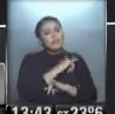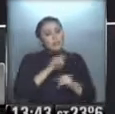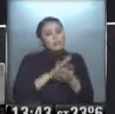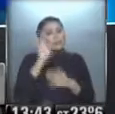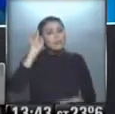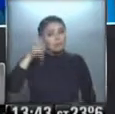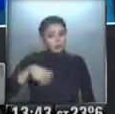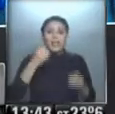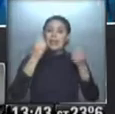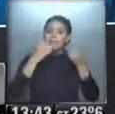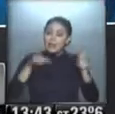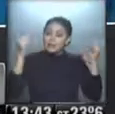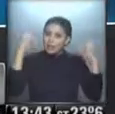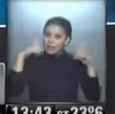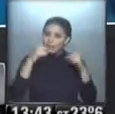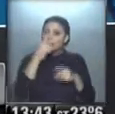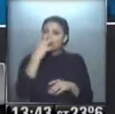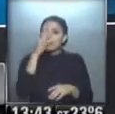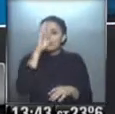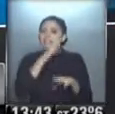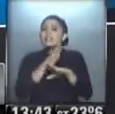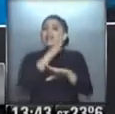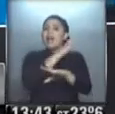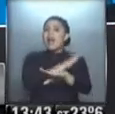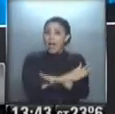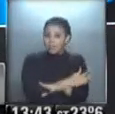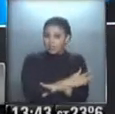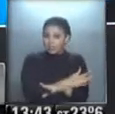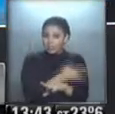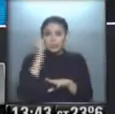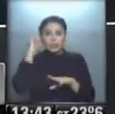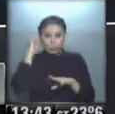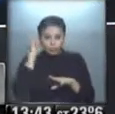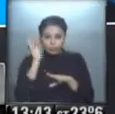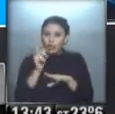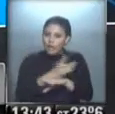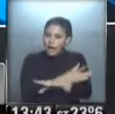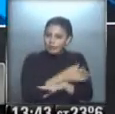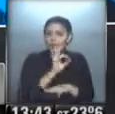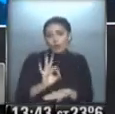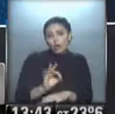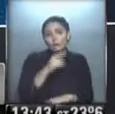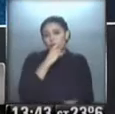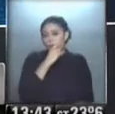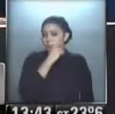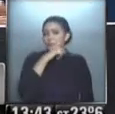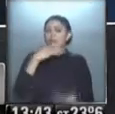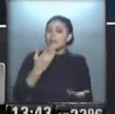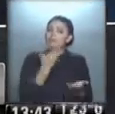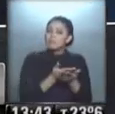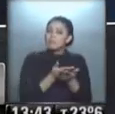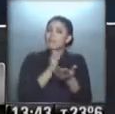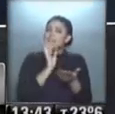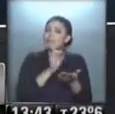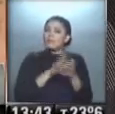inicia en el trámite con cuatro meses de anticipación a la edad o si no pueden iniciar antes un reconocimiento de servicios para ir